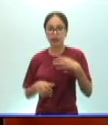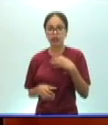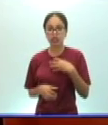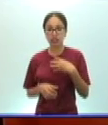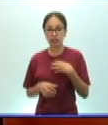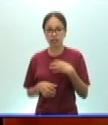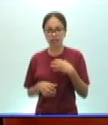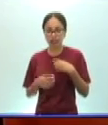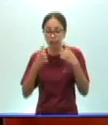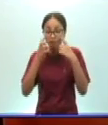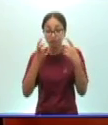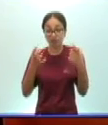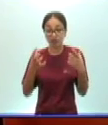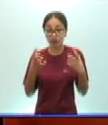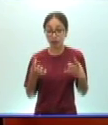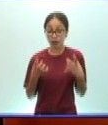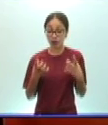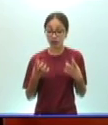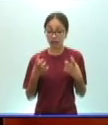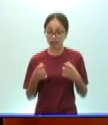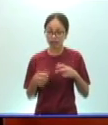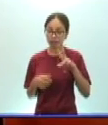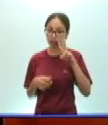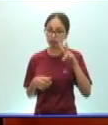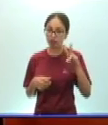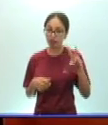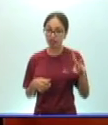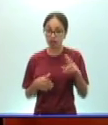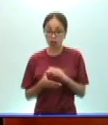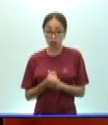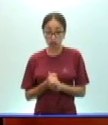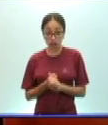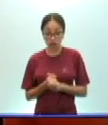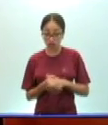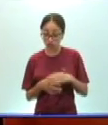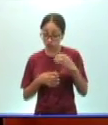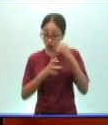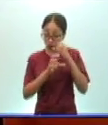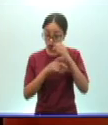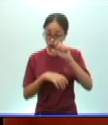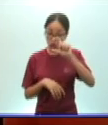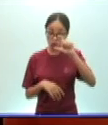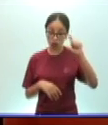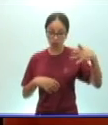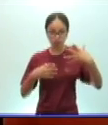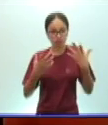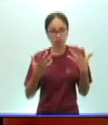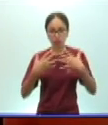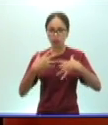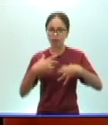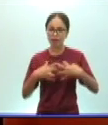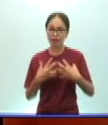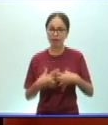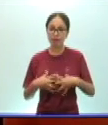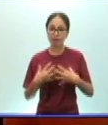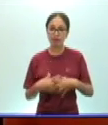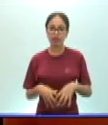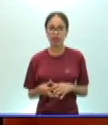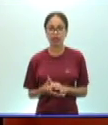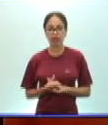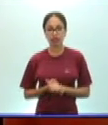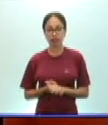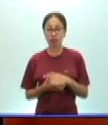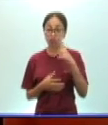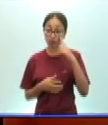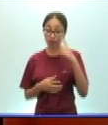gran importancia, tanto en nuestra vida cotidiana, en los laboratorios, como en la industria. Y los invito ahora a